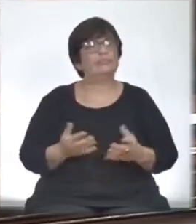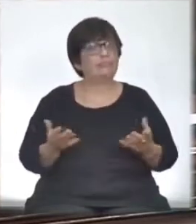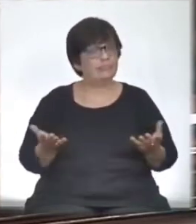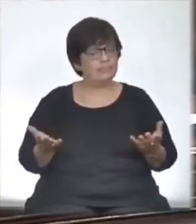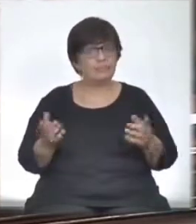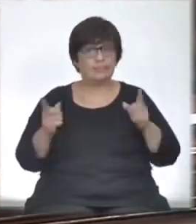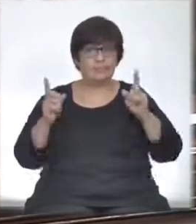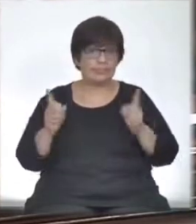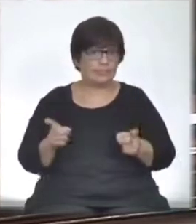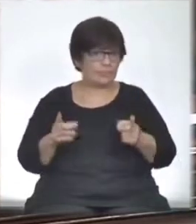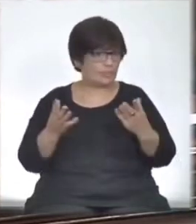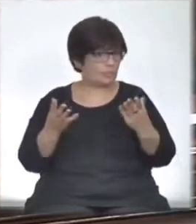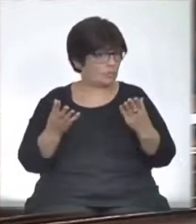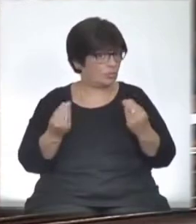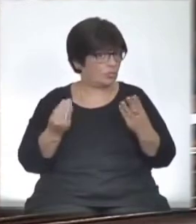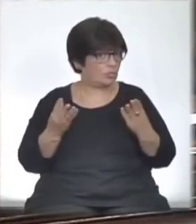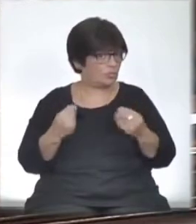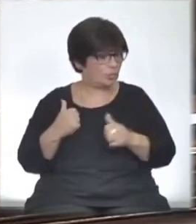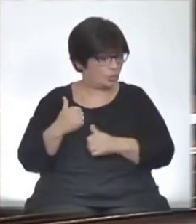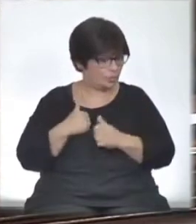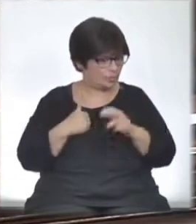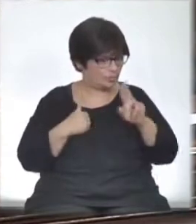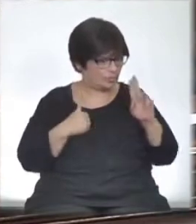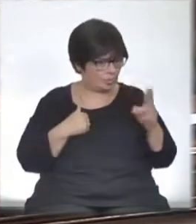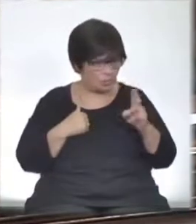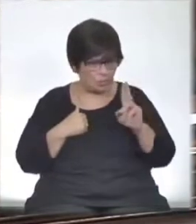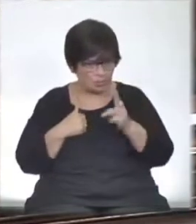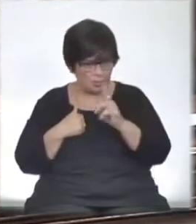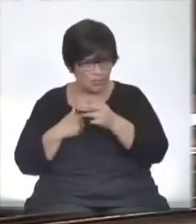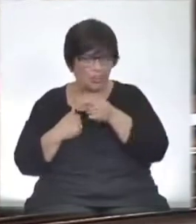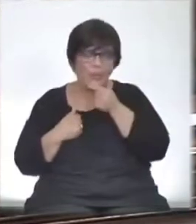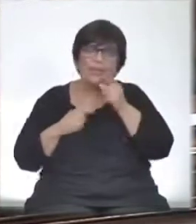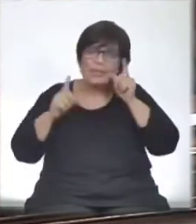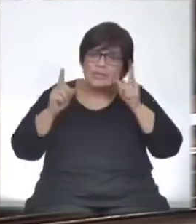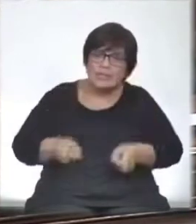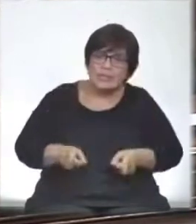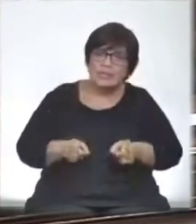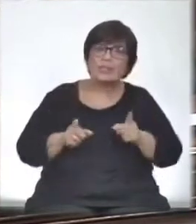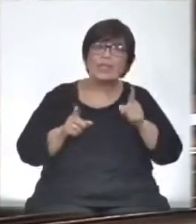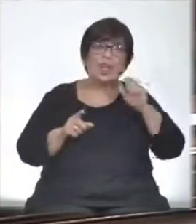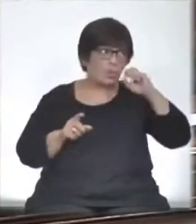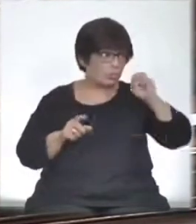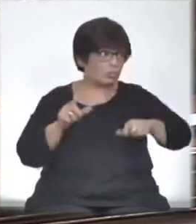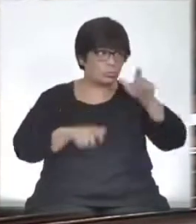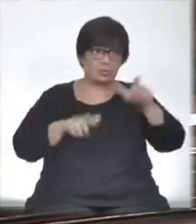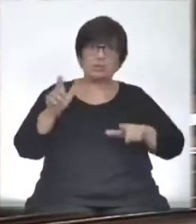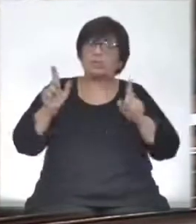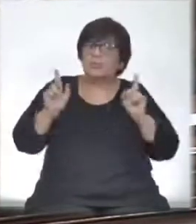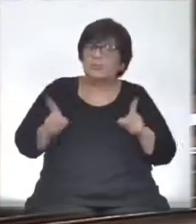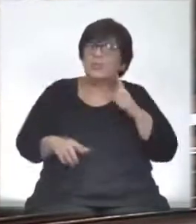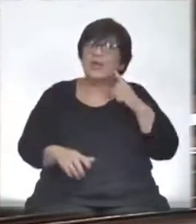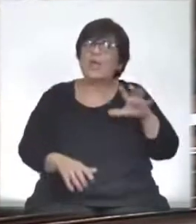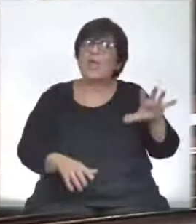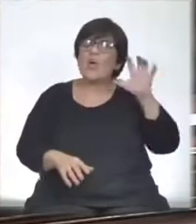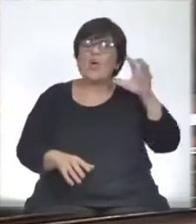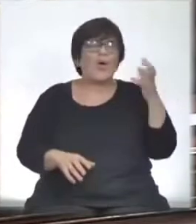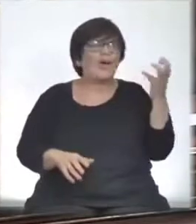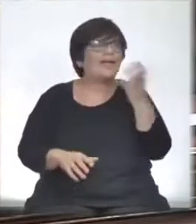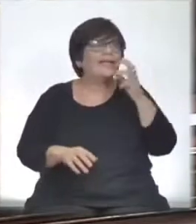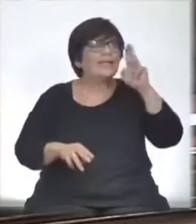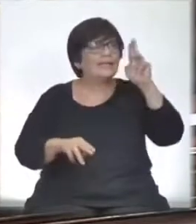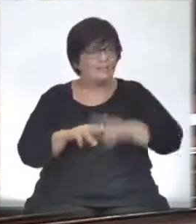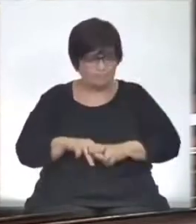vimos morir a muchos militares y policías, pero vimos morir a muchos civiles. Yo recuerdo la muerte